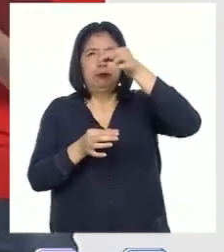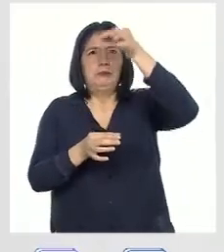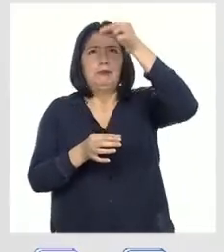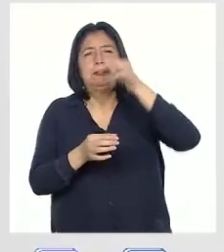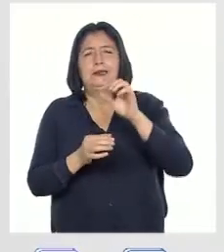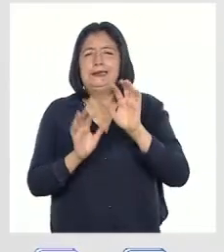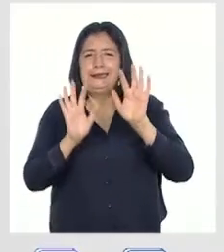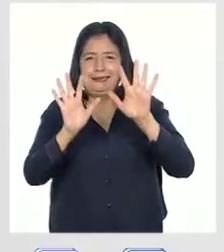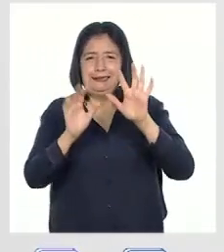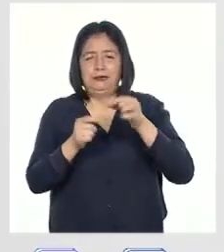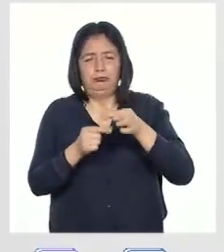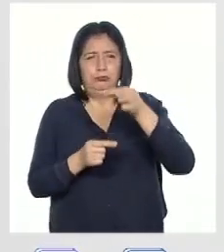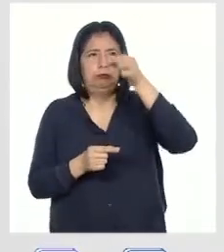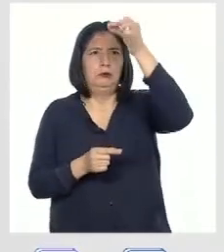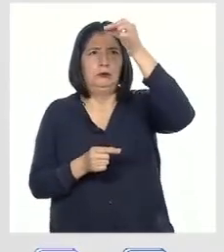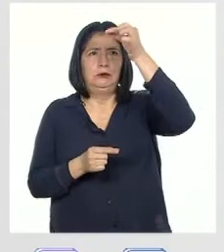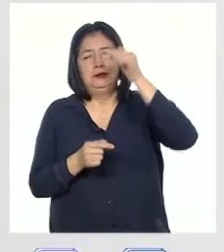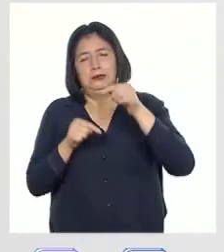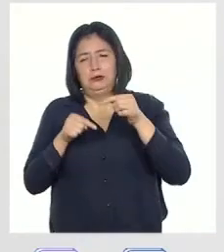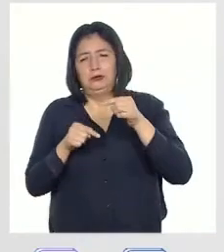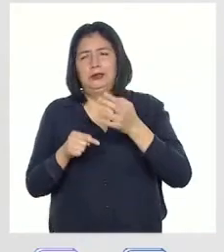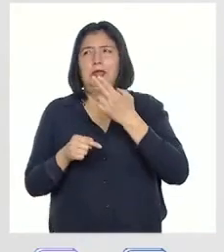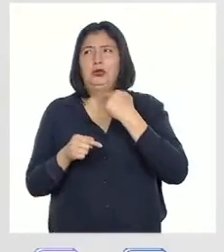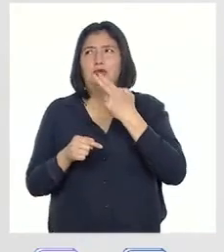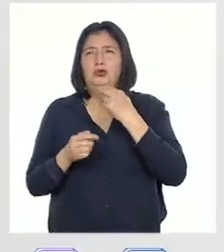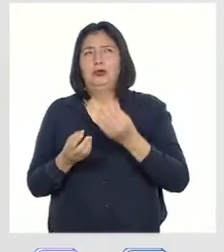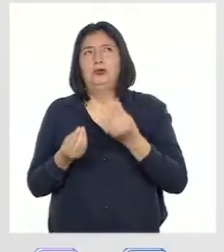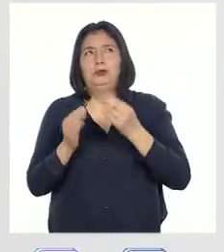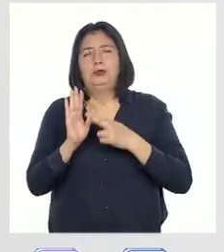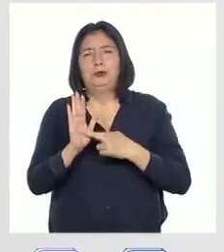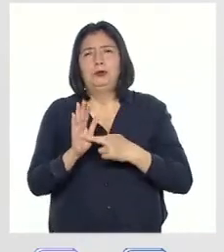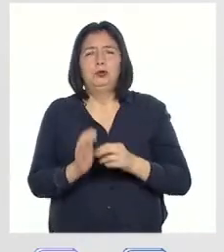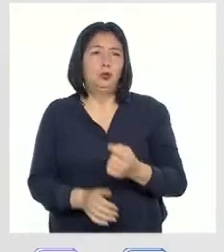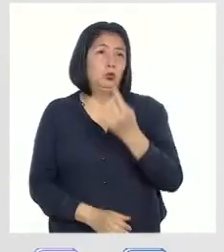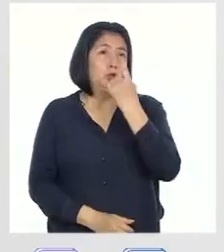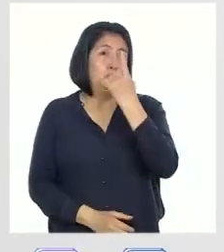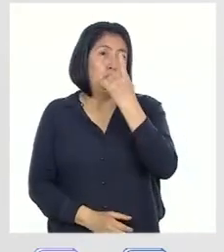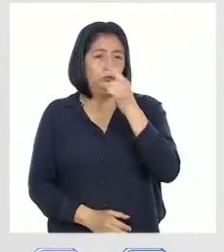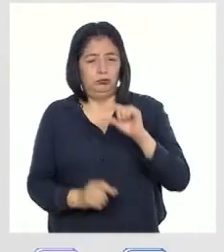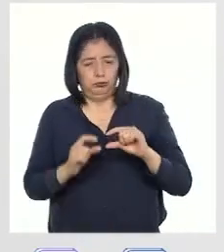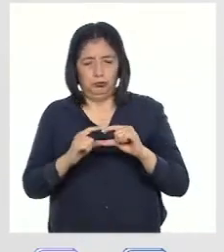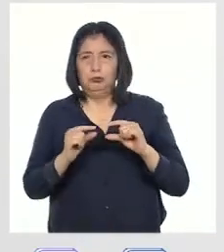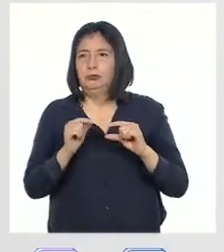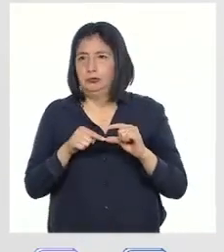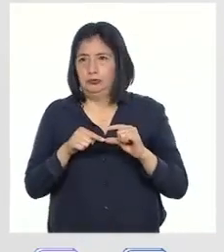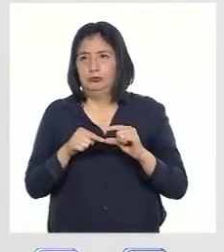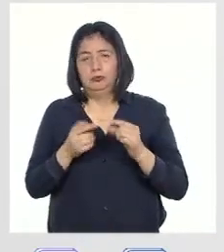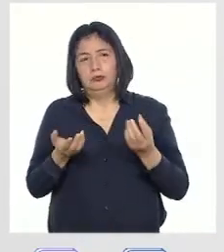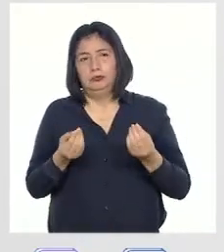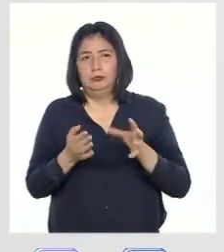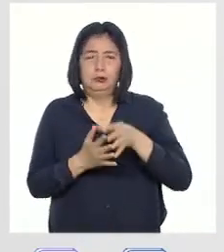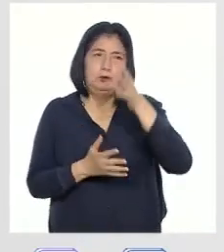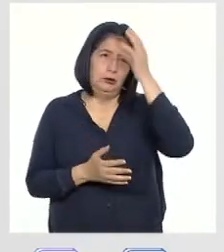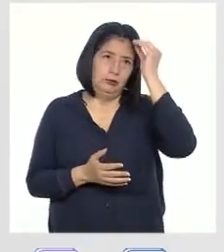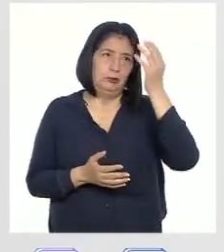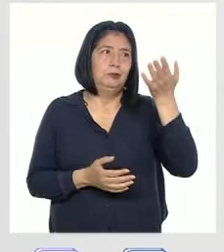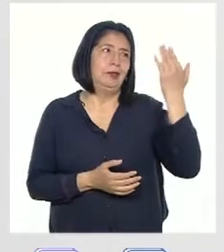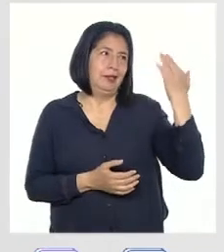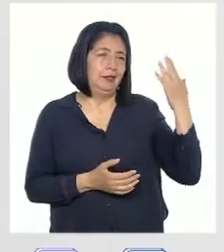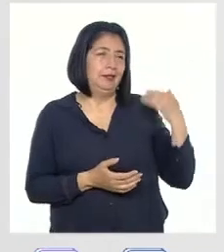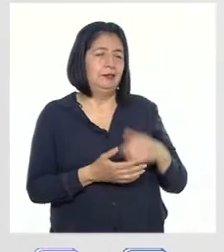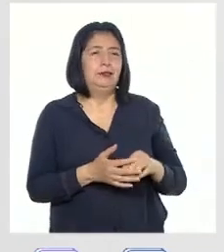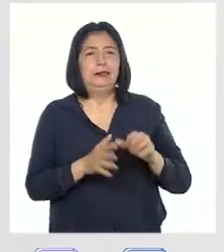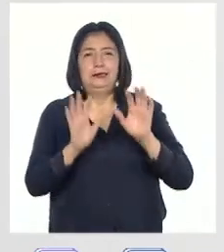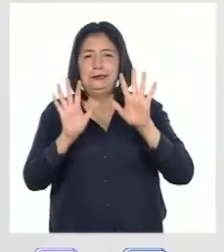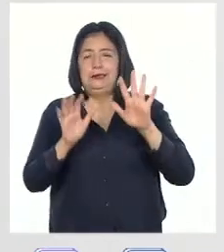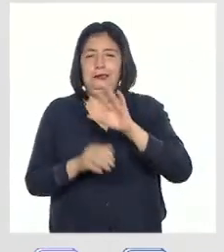cubos. Entonces, los azúcares deberían estar representados por solo uno de ellos. Porque como aprendimos en un programa anterior,